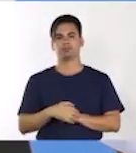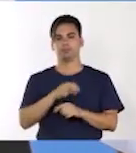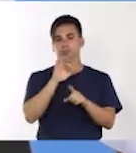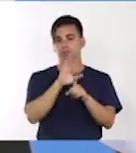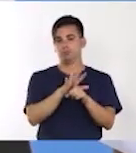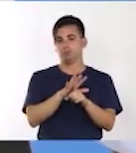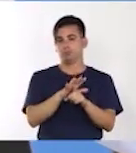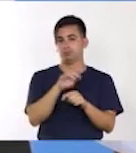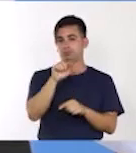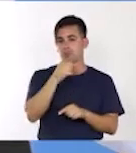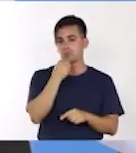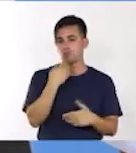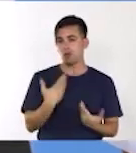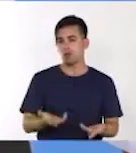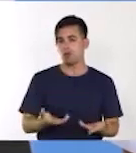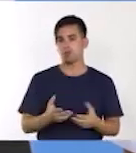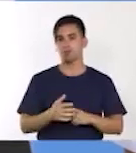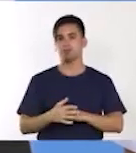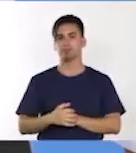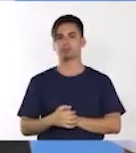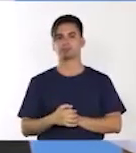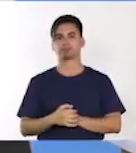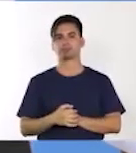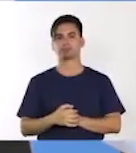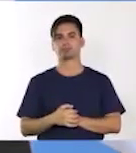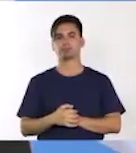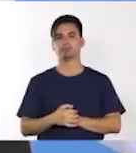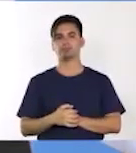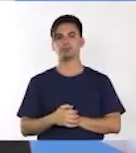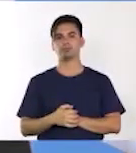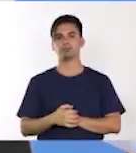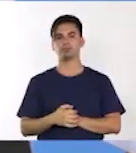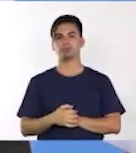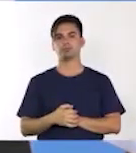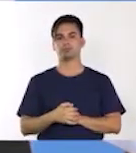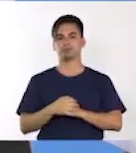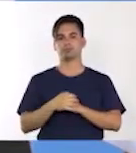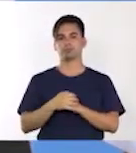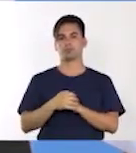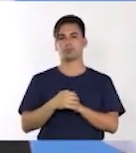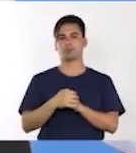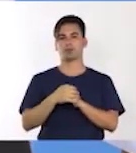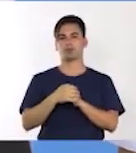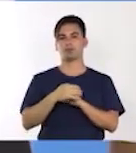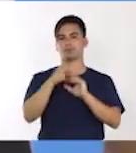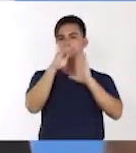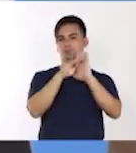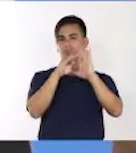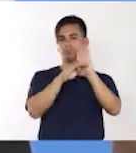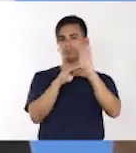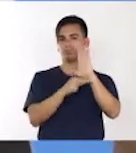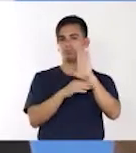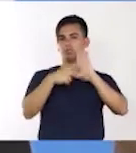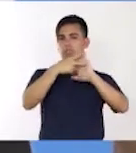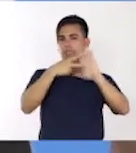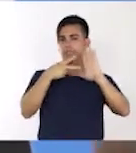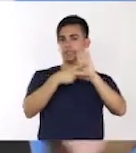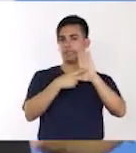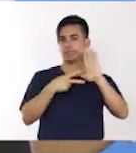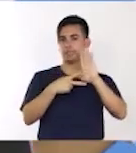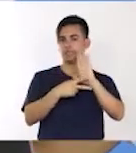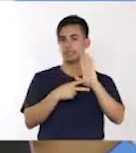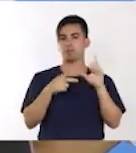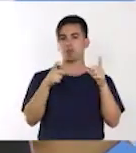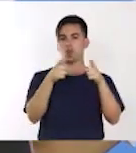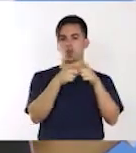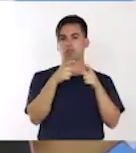A partir de ahí, podemos entonces desglosar los temas de la unidad 3, como